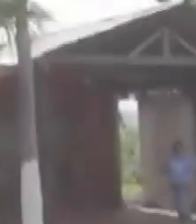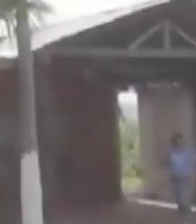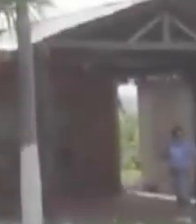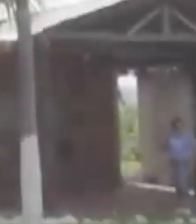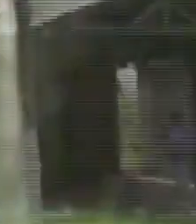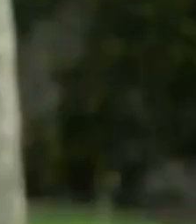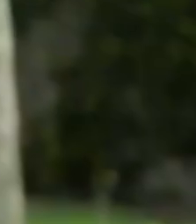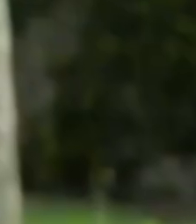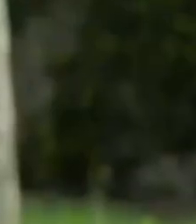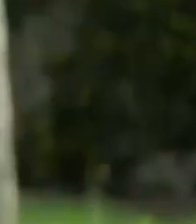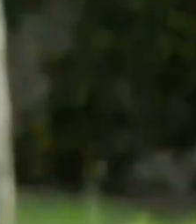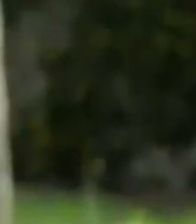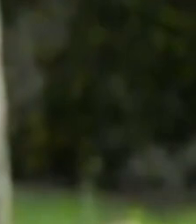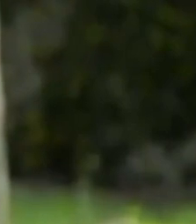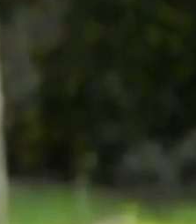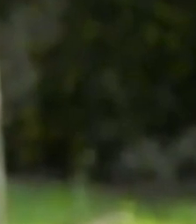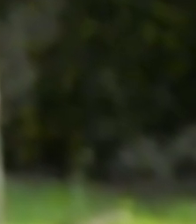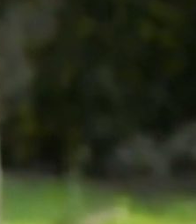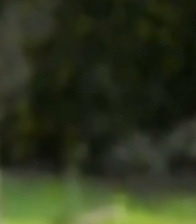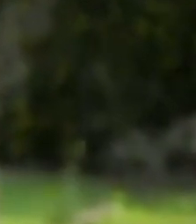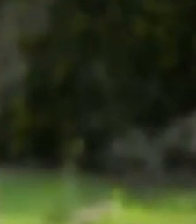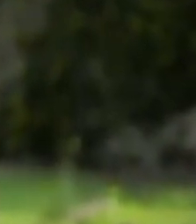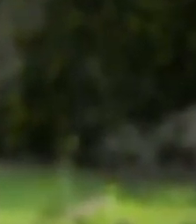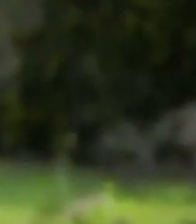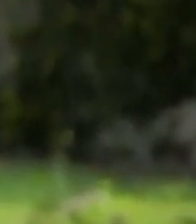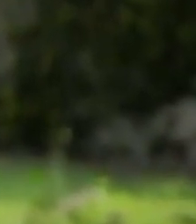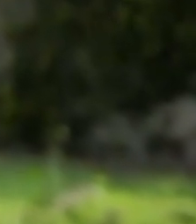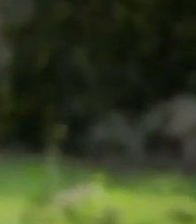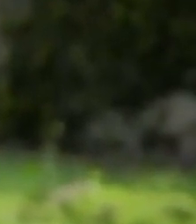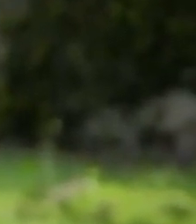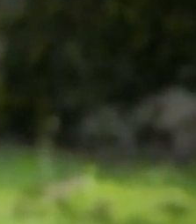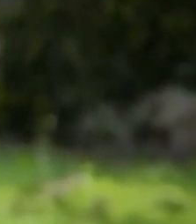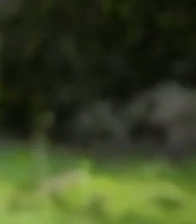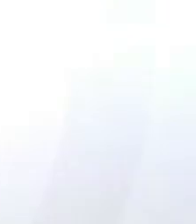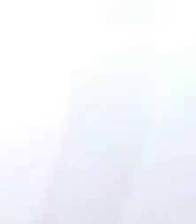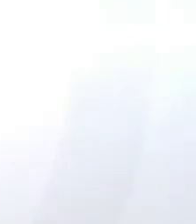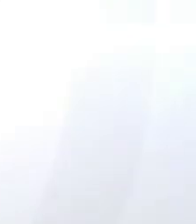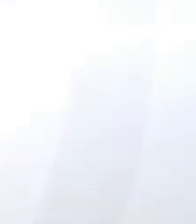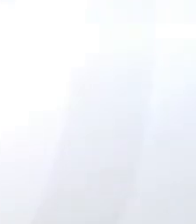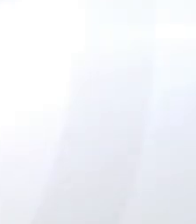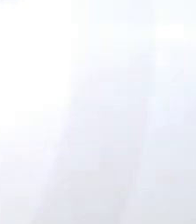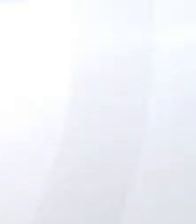tiempo. Acompáñenos este lunes a las 8:30 de la noche por 13 Costa Rica Televisión.